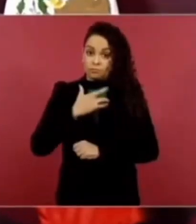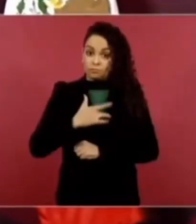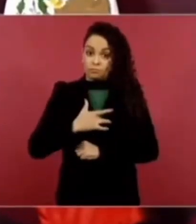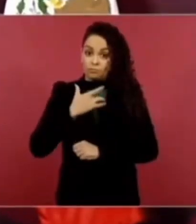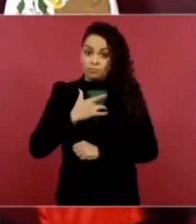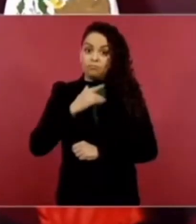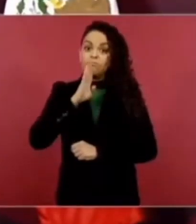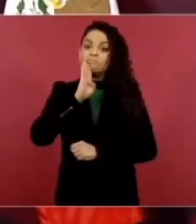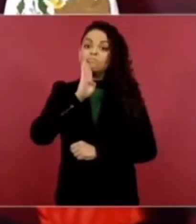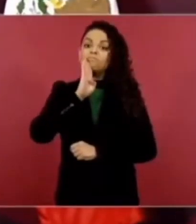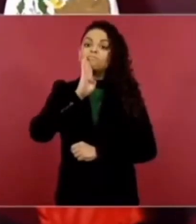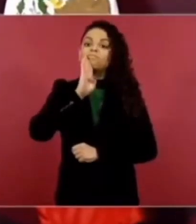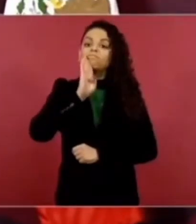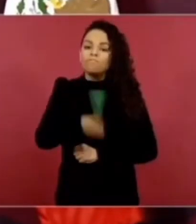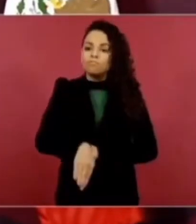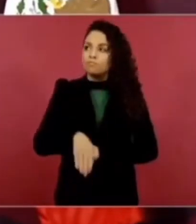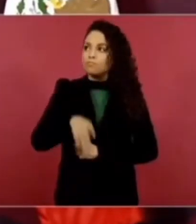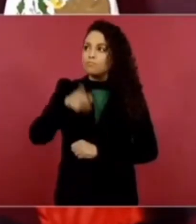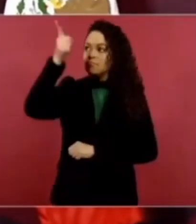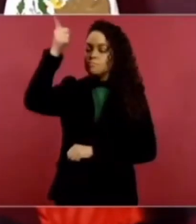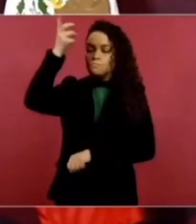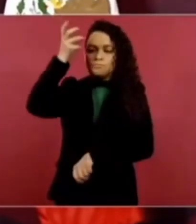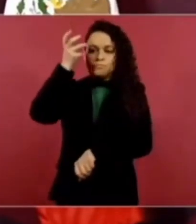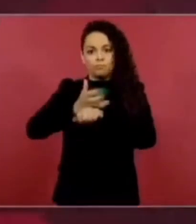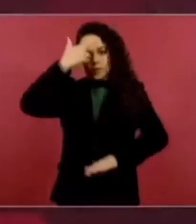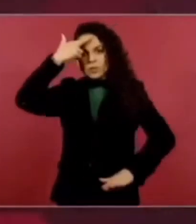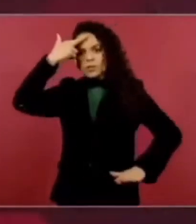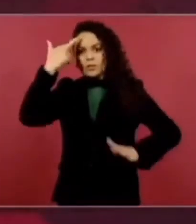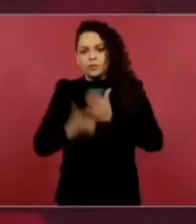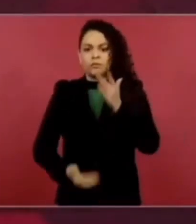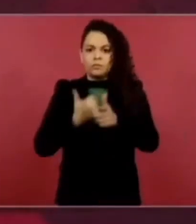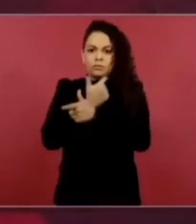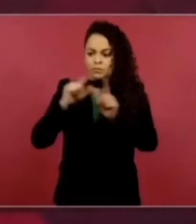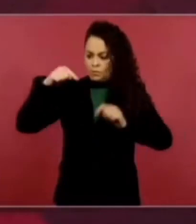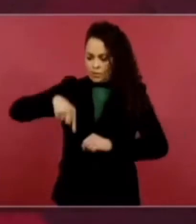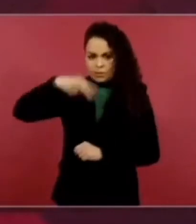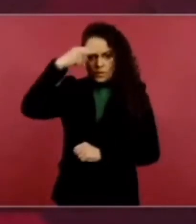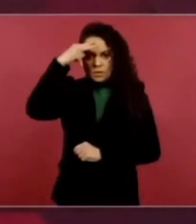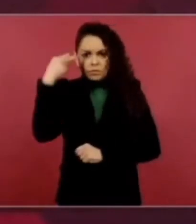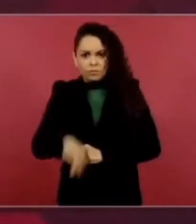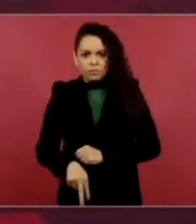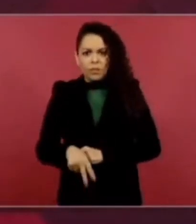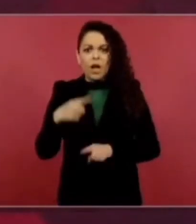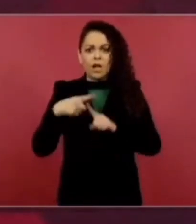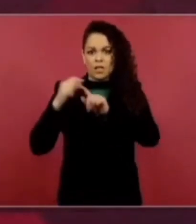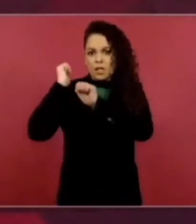soberanía por parte de la DEA.